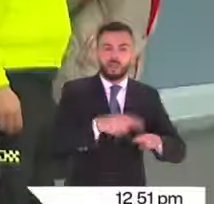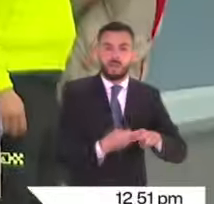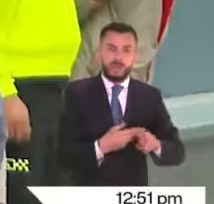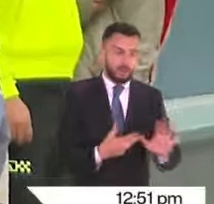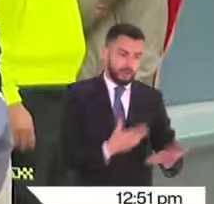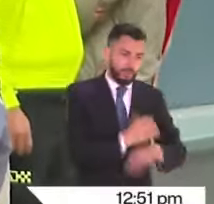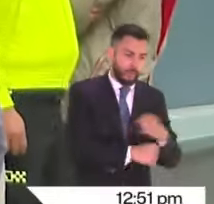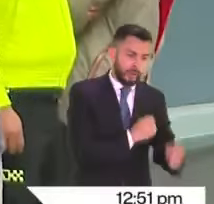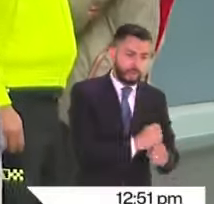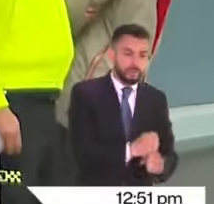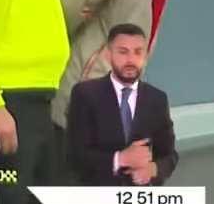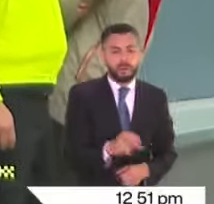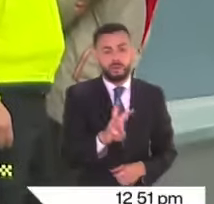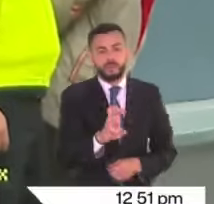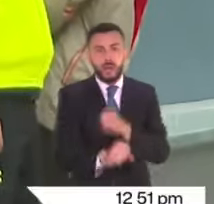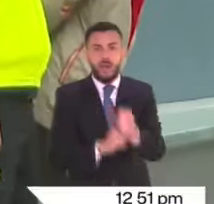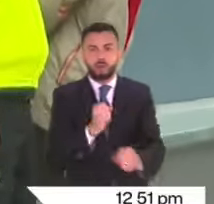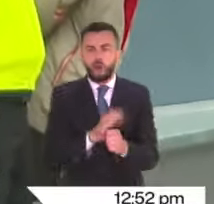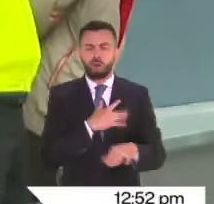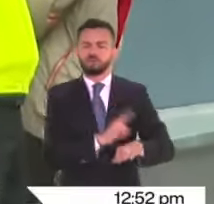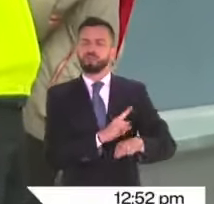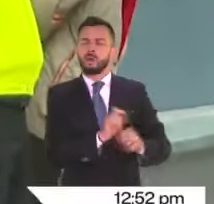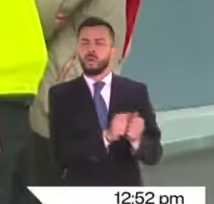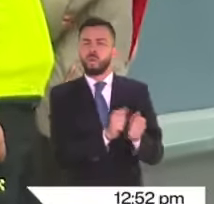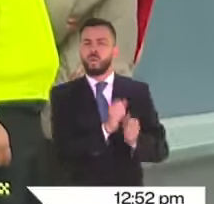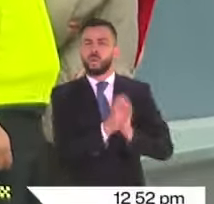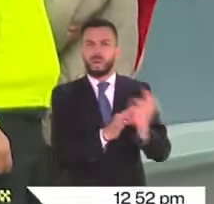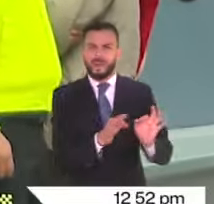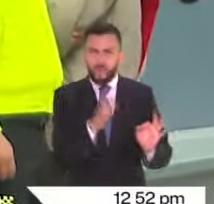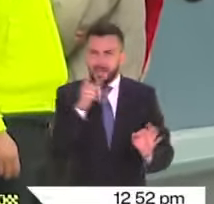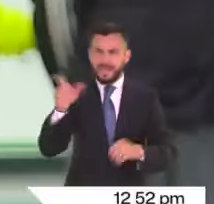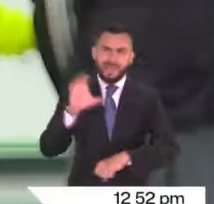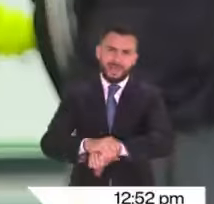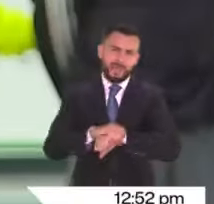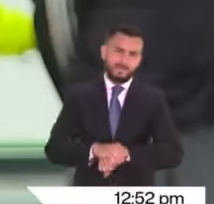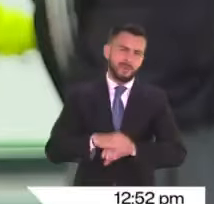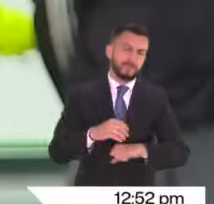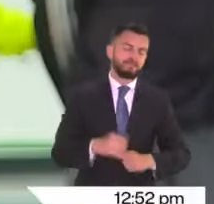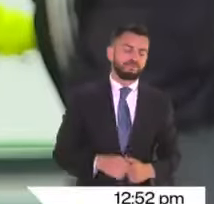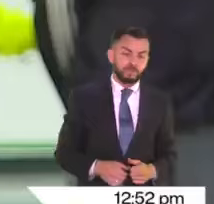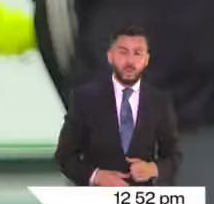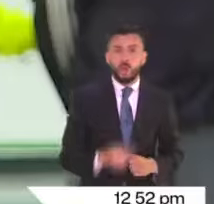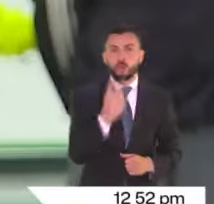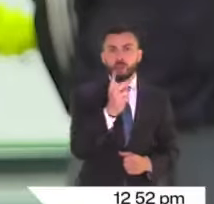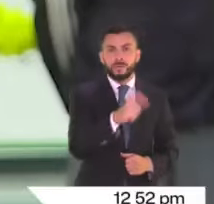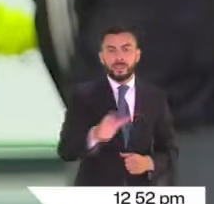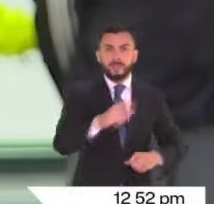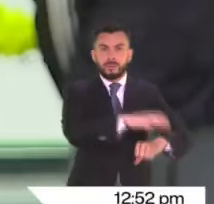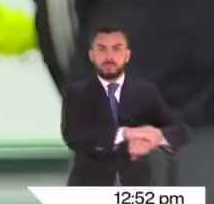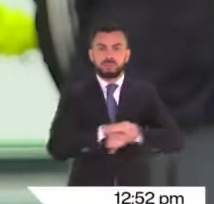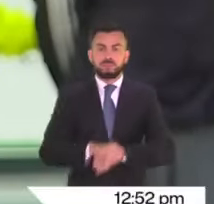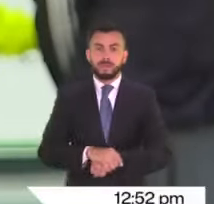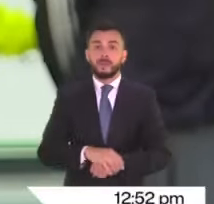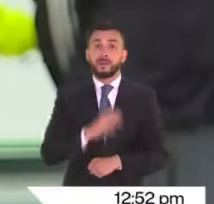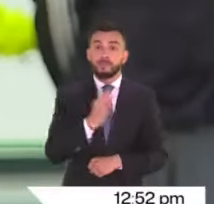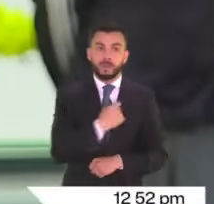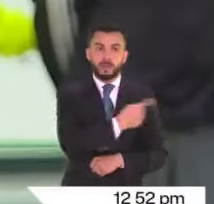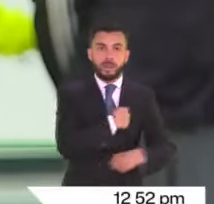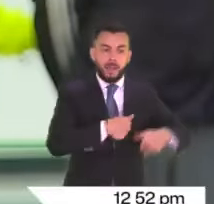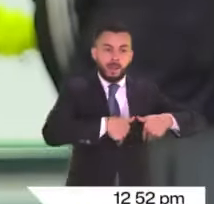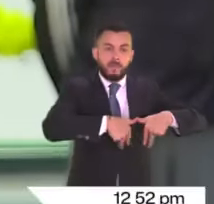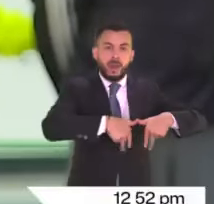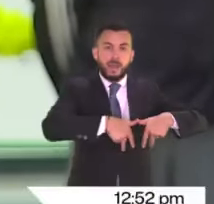años, cuando decía que las cuidaba. Resaltamos también que hay 2 capturas de parejas